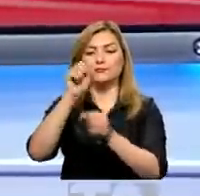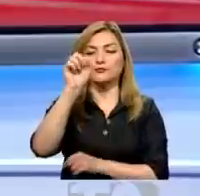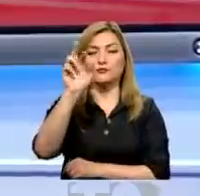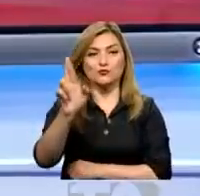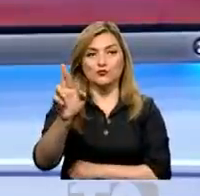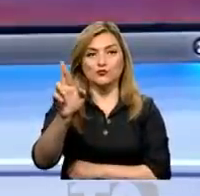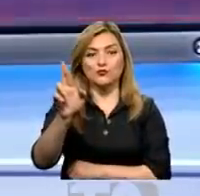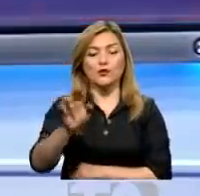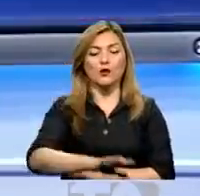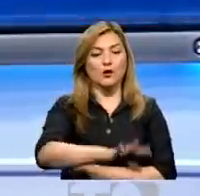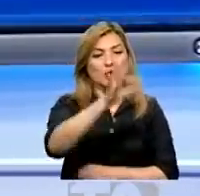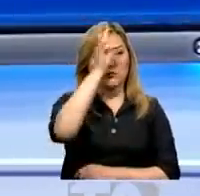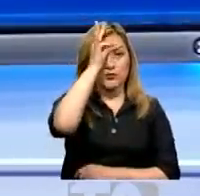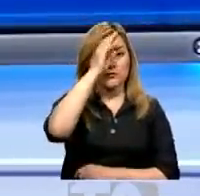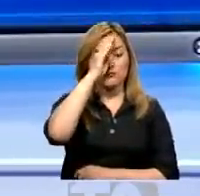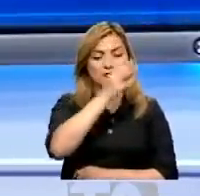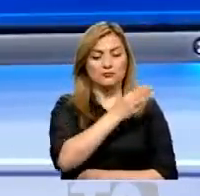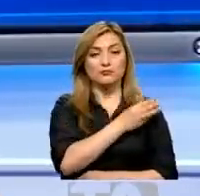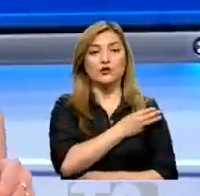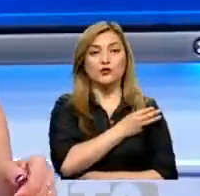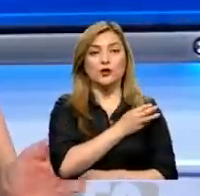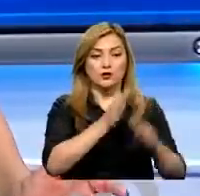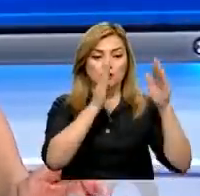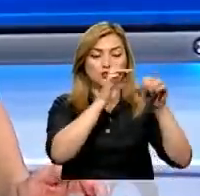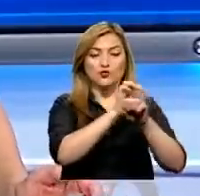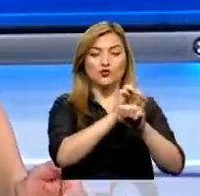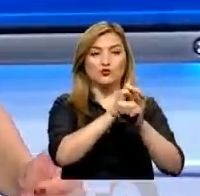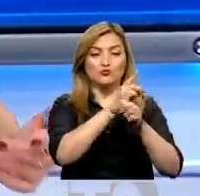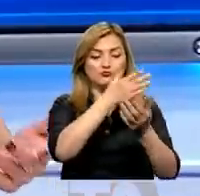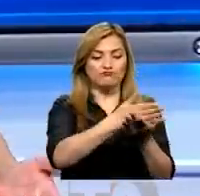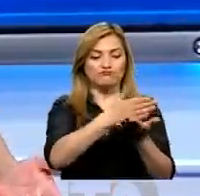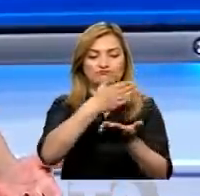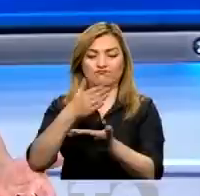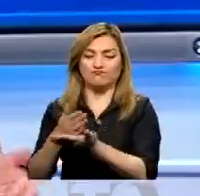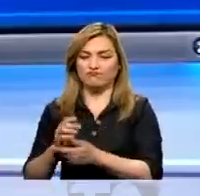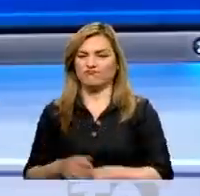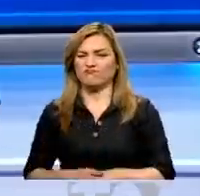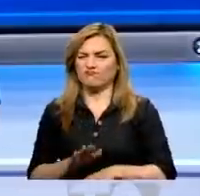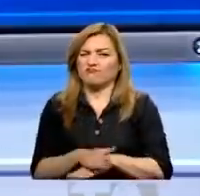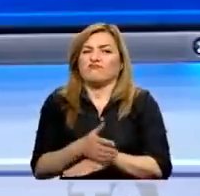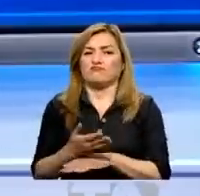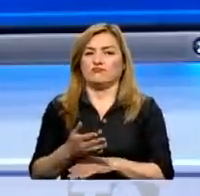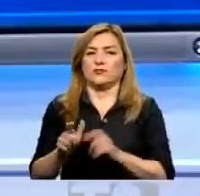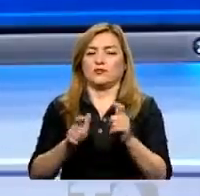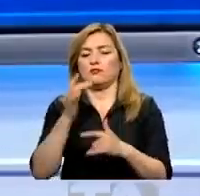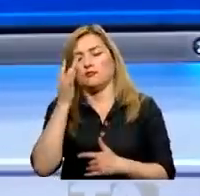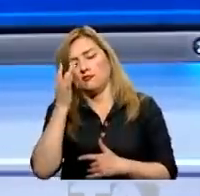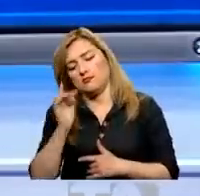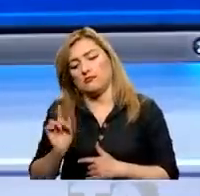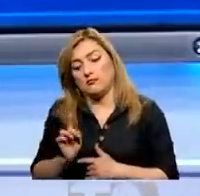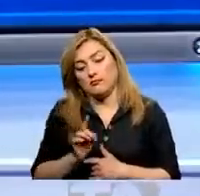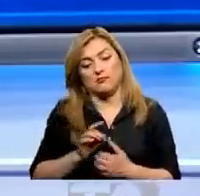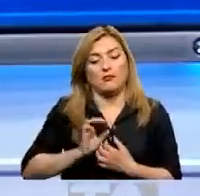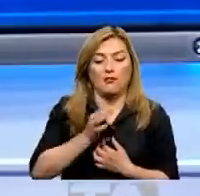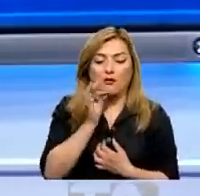el Hospital Militar suspendieron la consulta externa presencial por el incremento de pacientes con COVID-19.